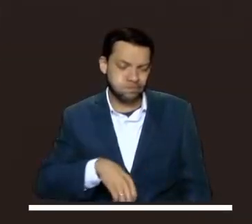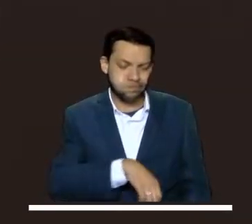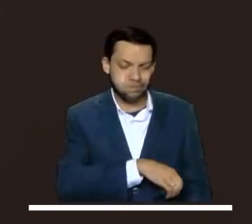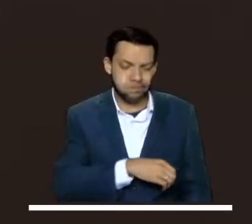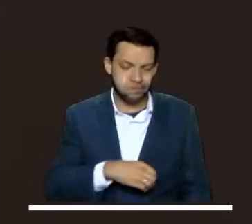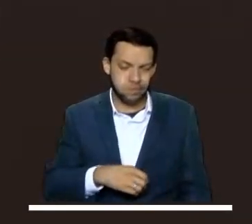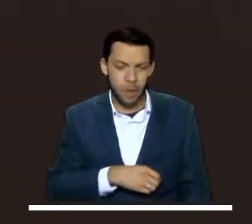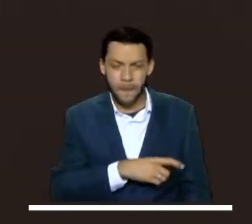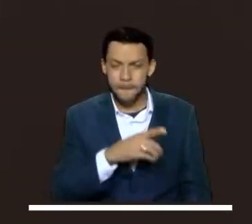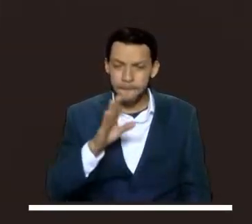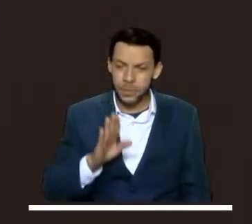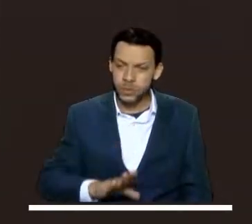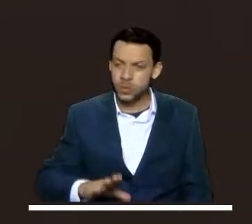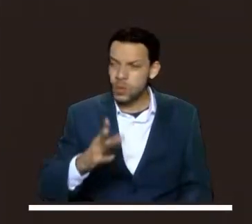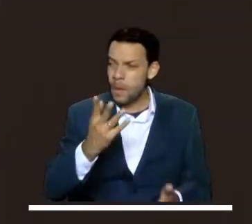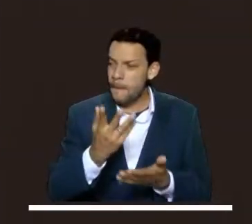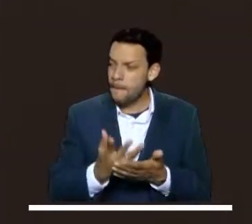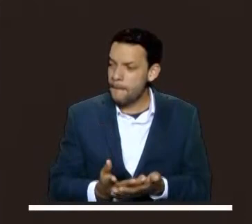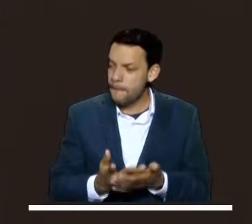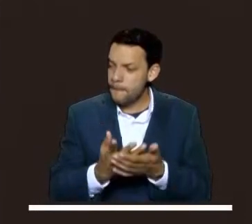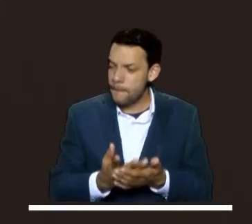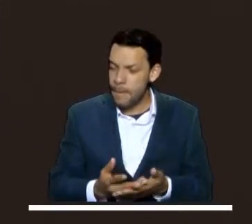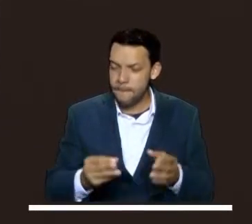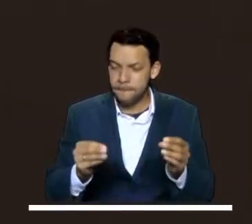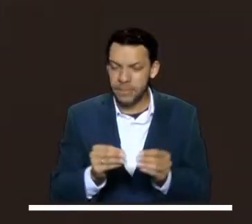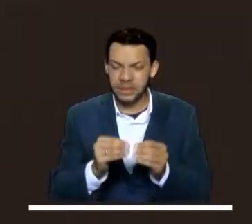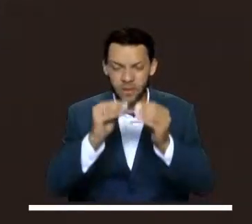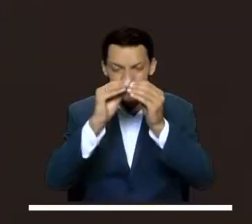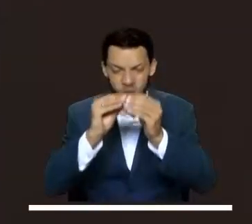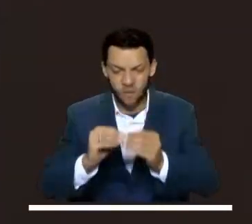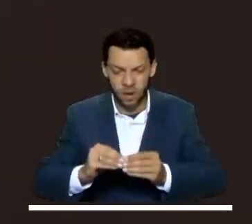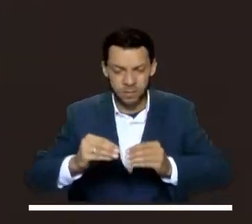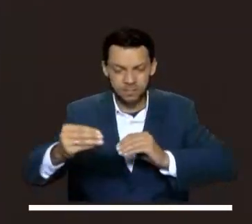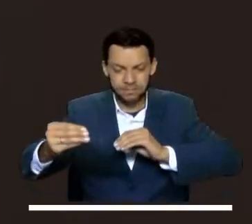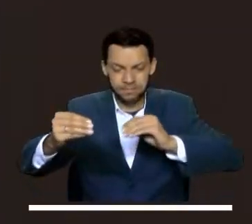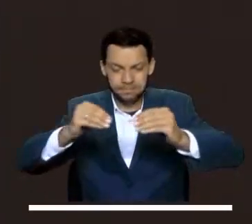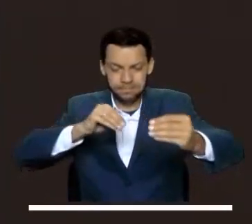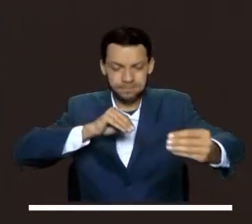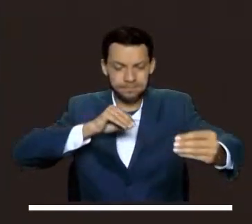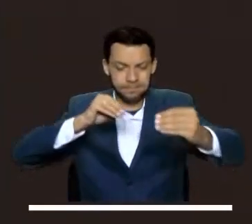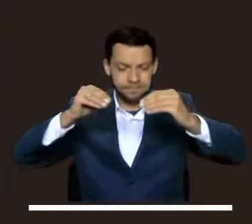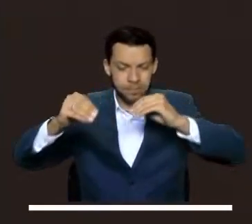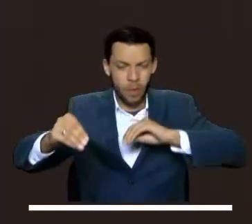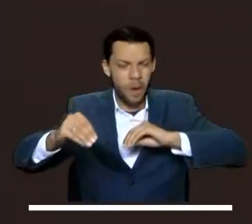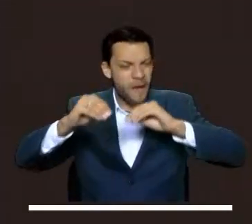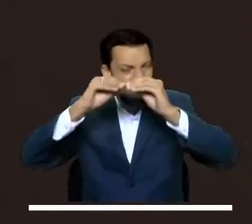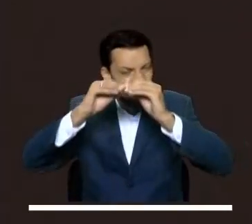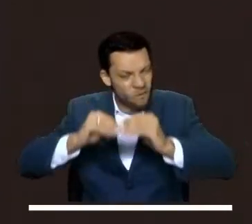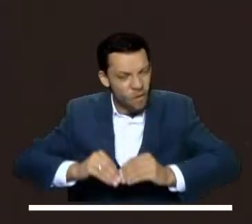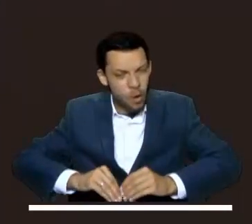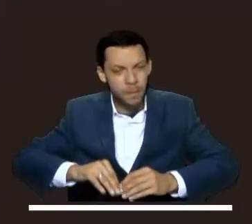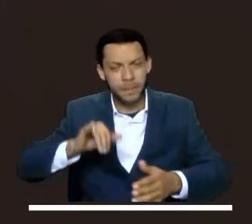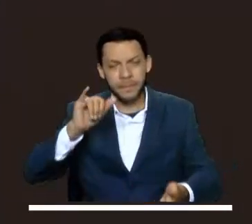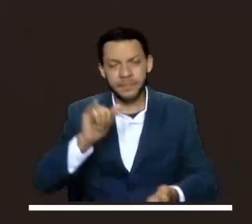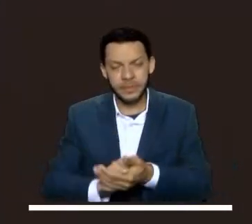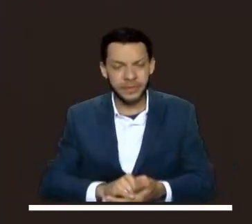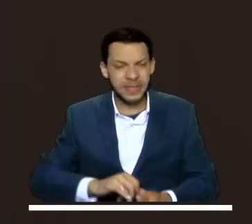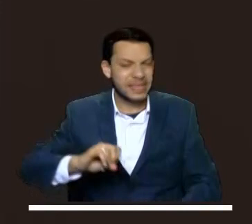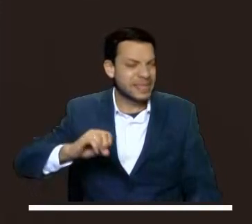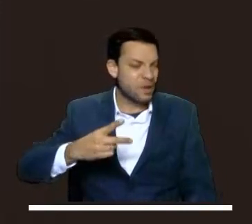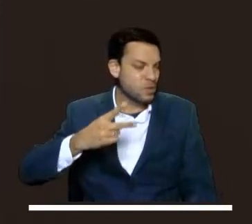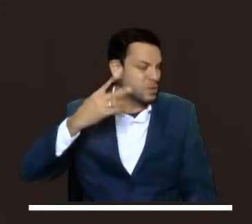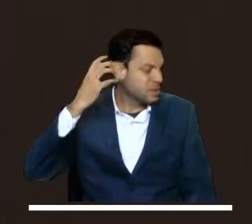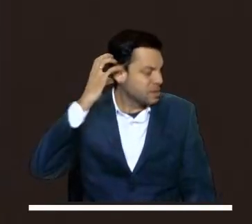Miren la vascularización, los pliegues. Recuerden que nuestro segundo cerebro es